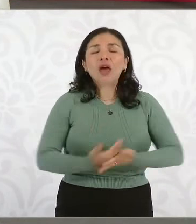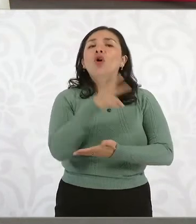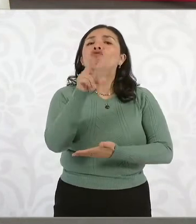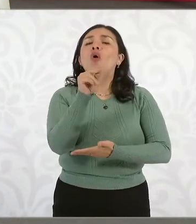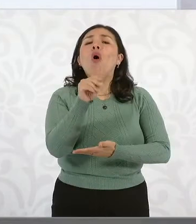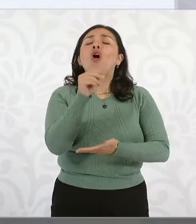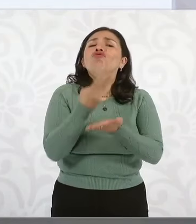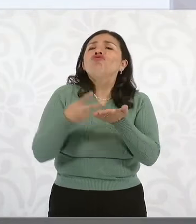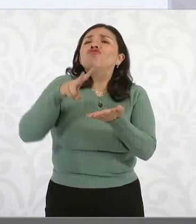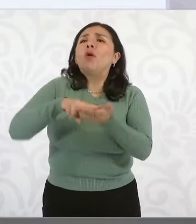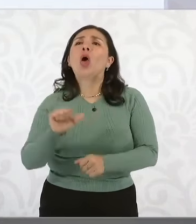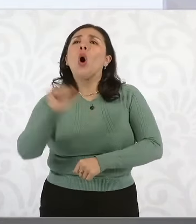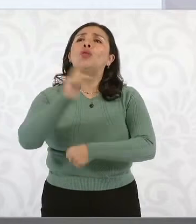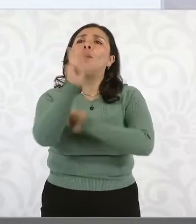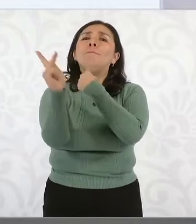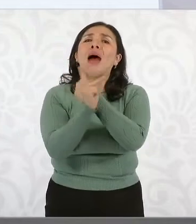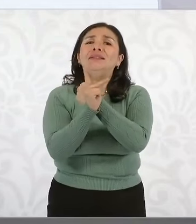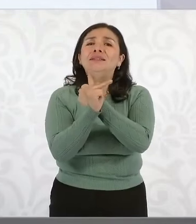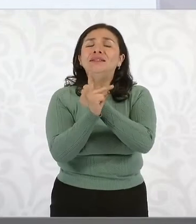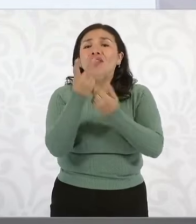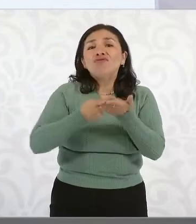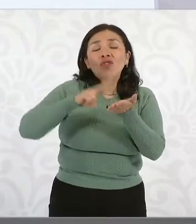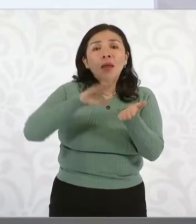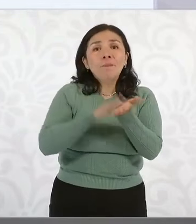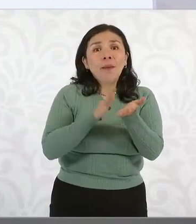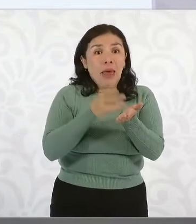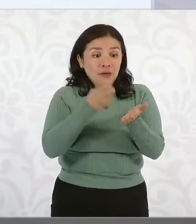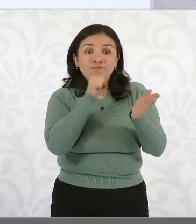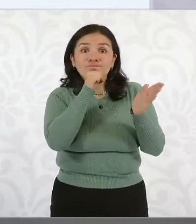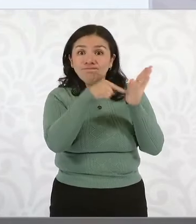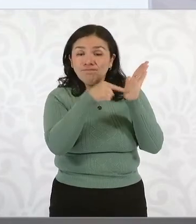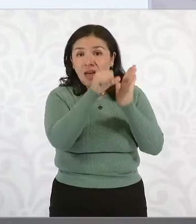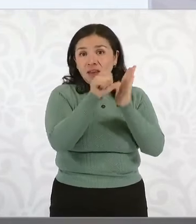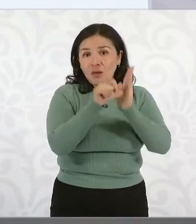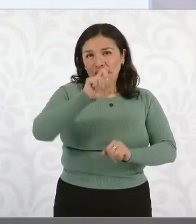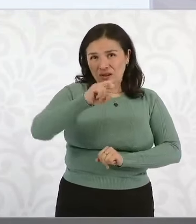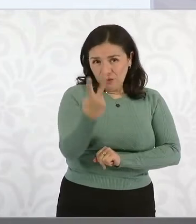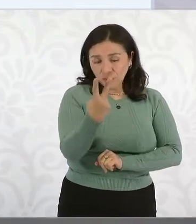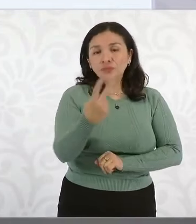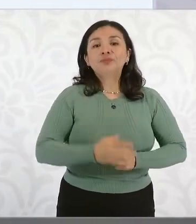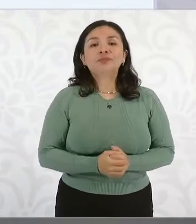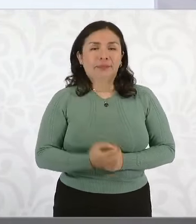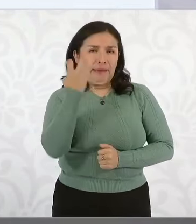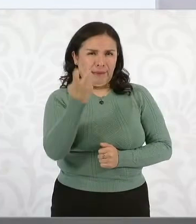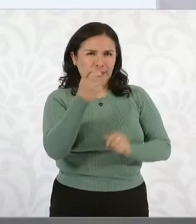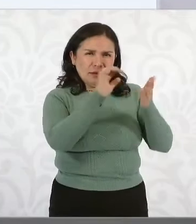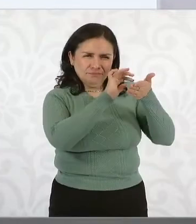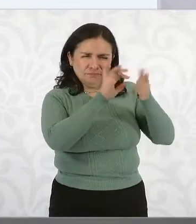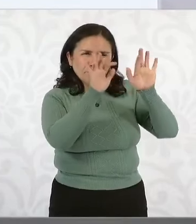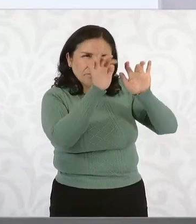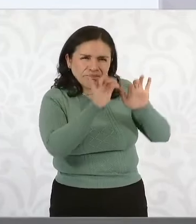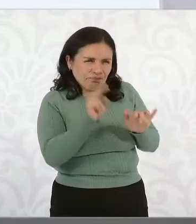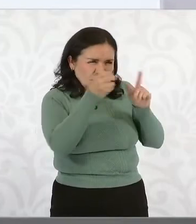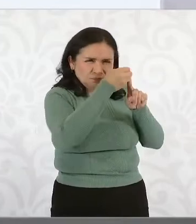otra nacionalidad. Así dice el artículo constitucional. Esta redacción